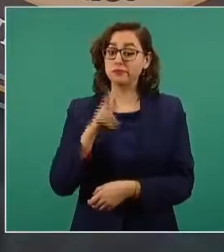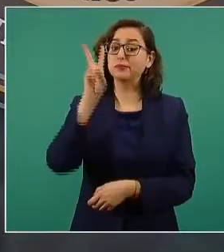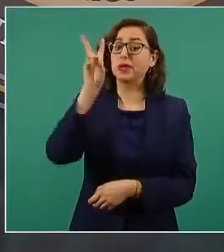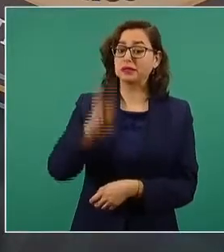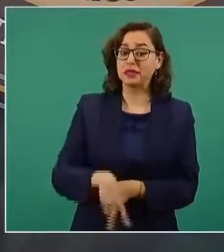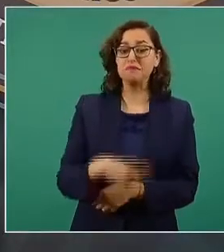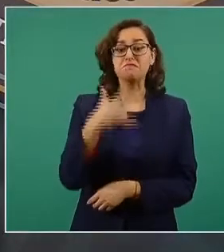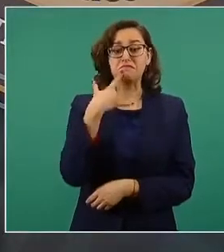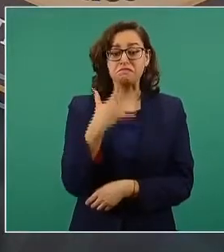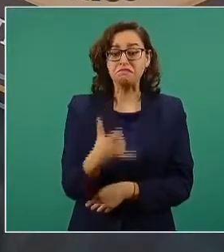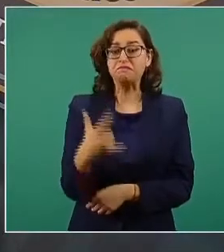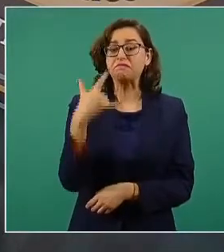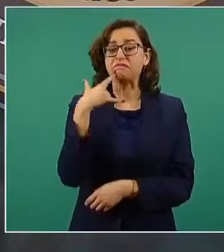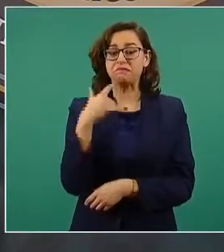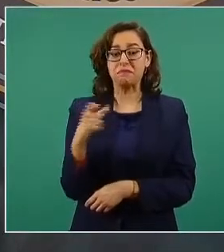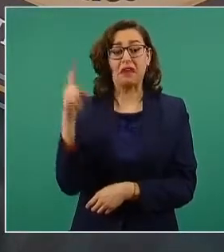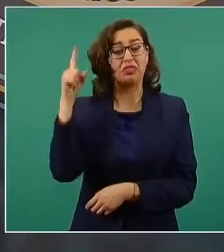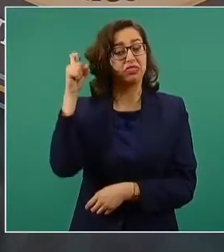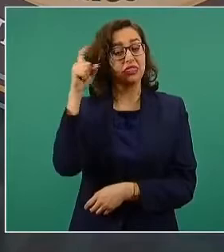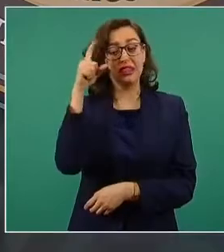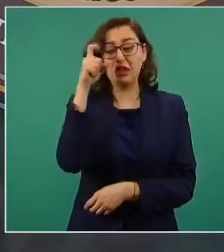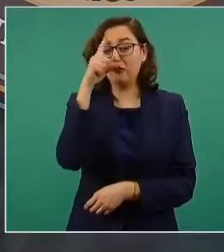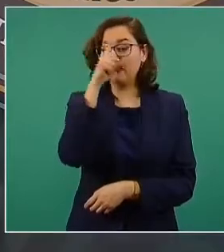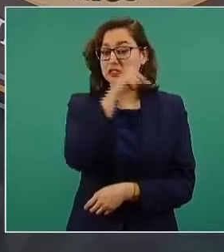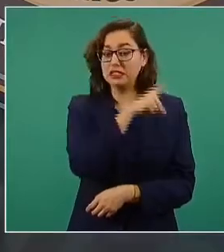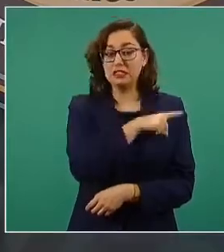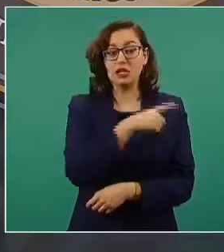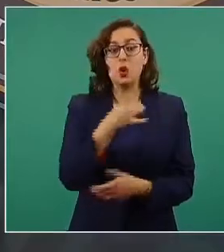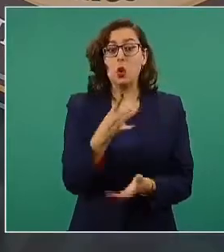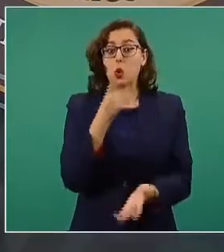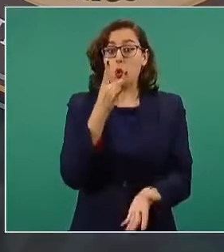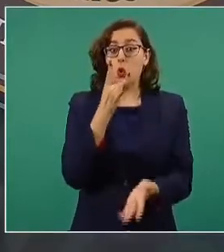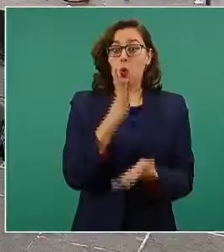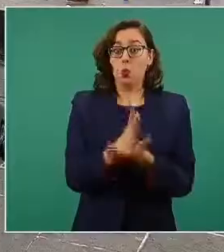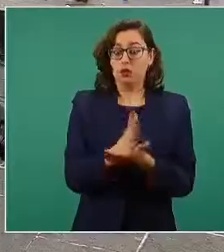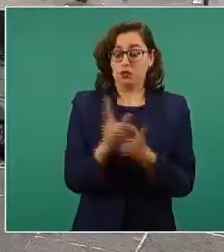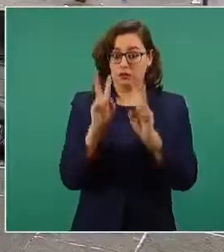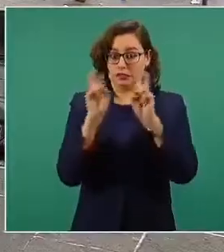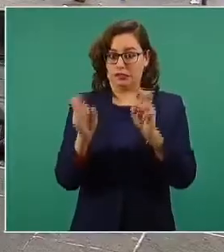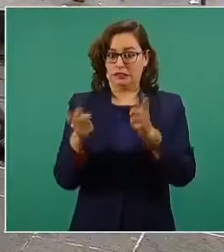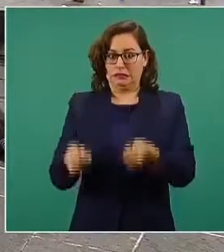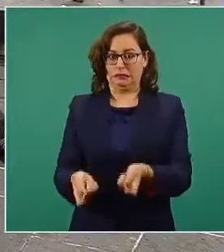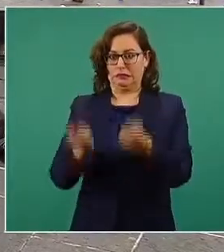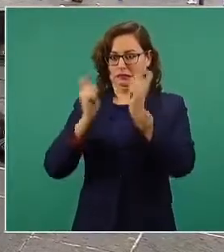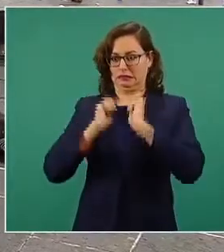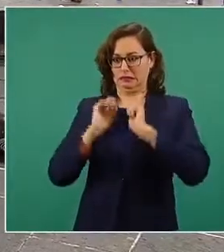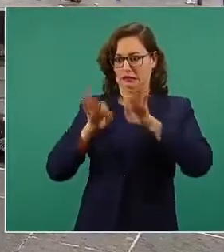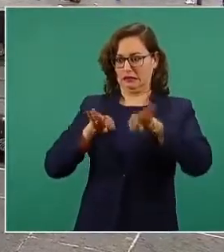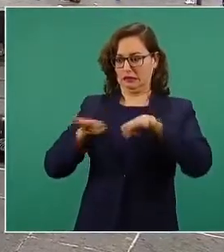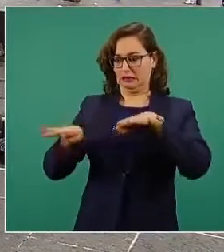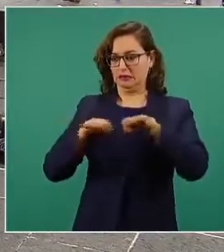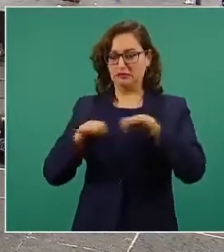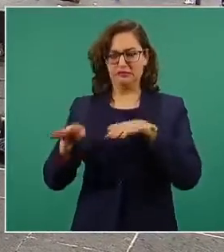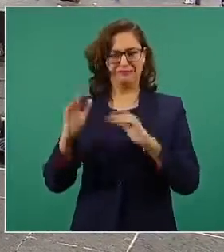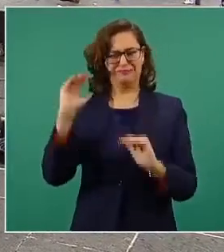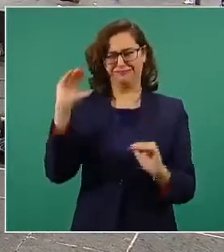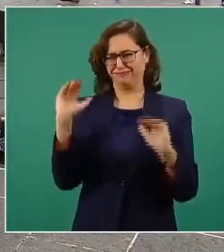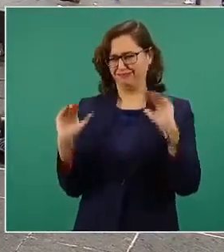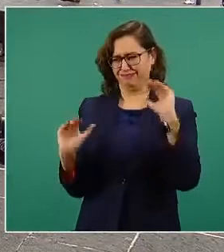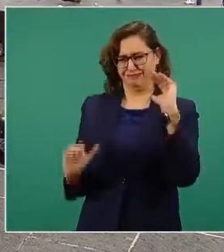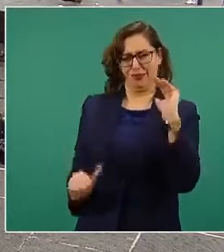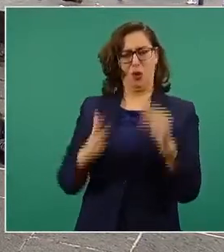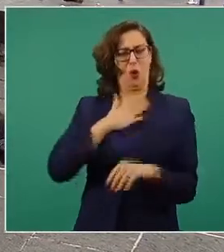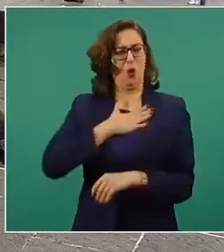no solo el reto de la política pública en escenarios de enormes desigualdades,